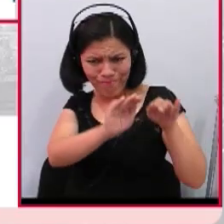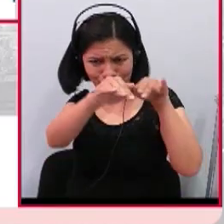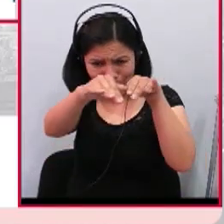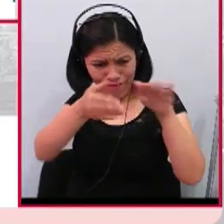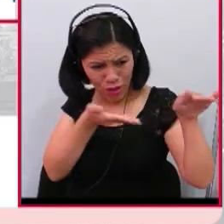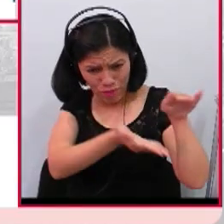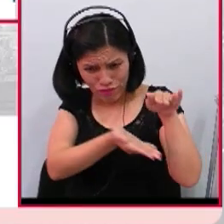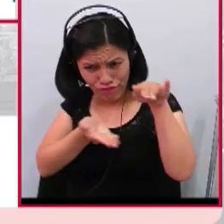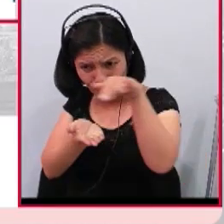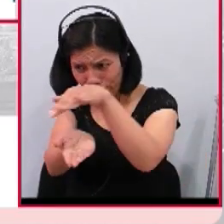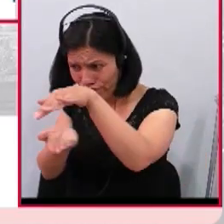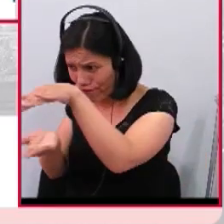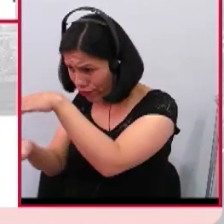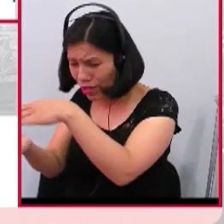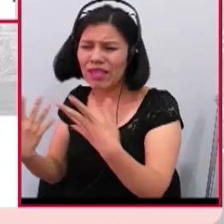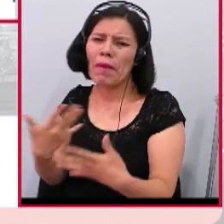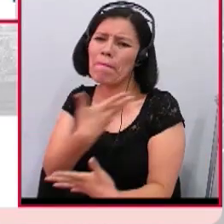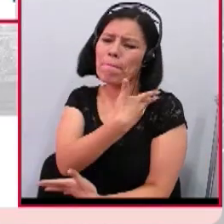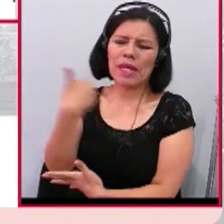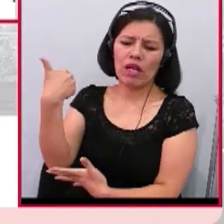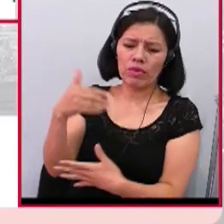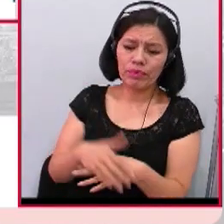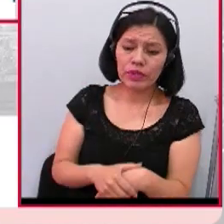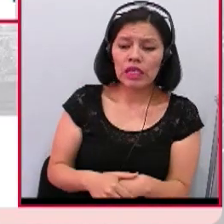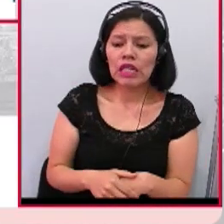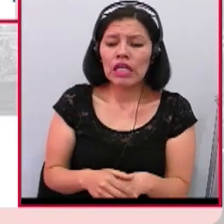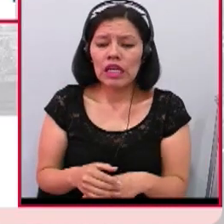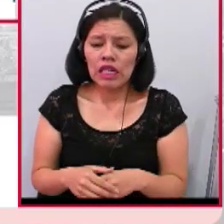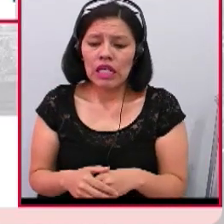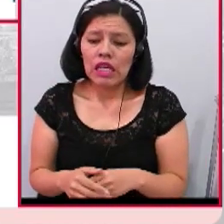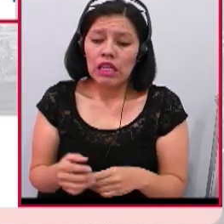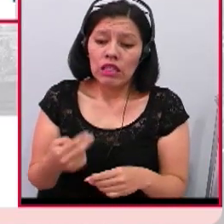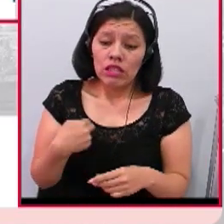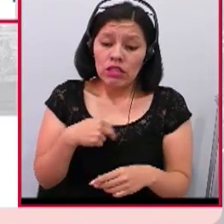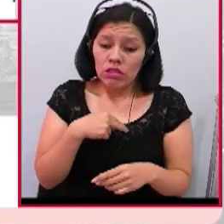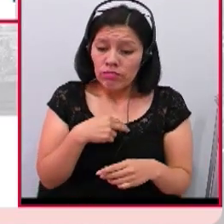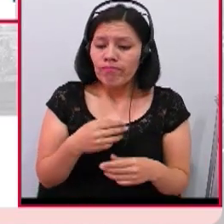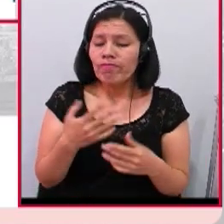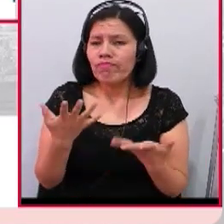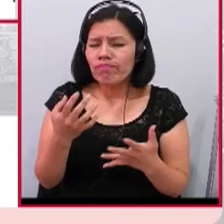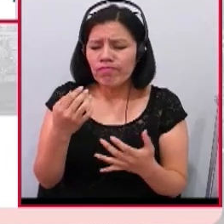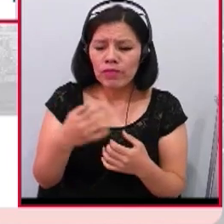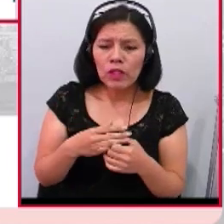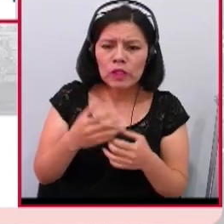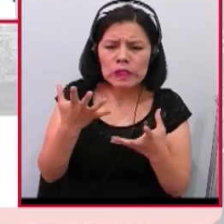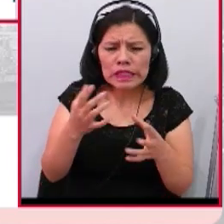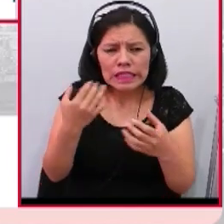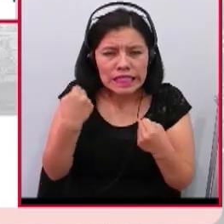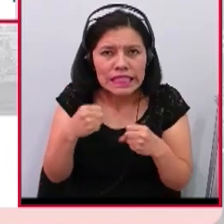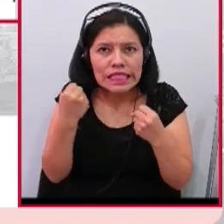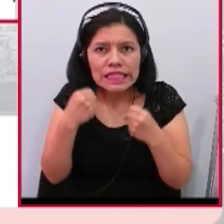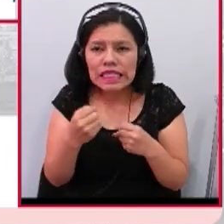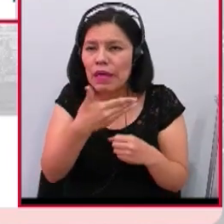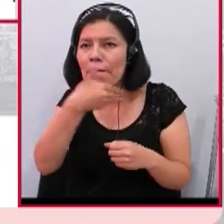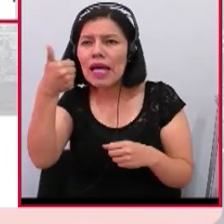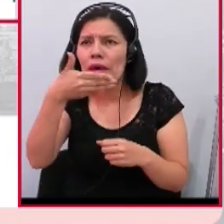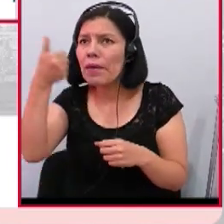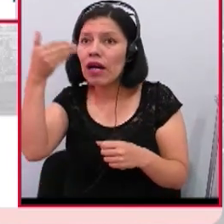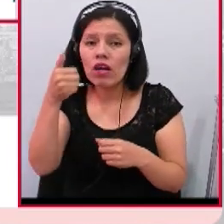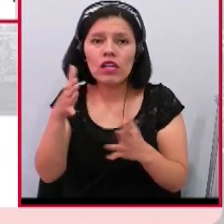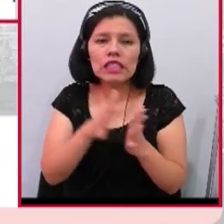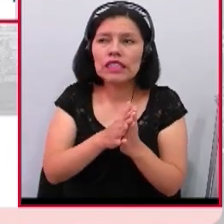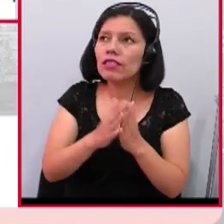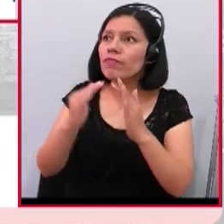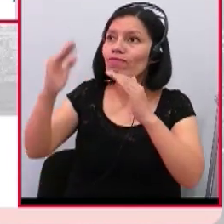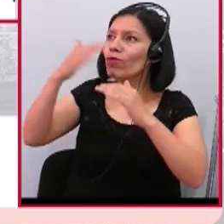final vamos a ver cómo estamos a nivel mundial con respecto a estos hornos. Como les dije, ¿no? La idea es mejorar y estar entre los mejores. Esa es la idea siempre de Sauder,